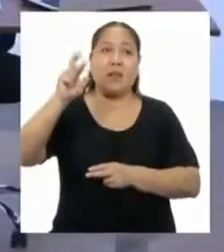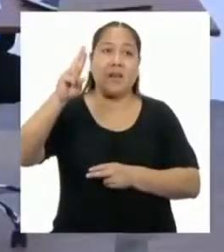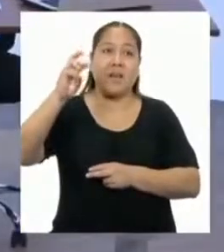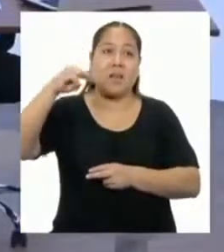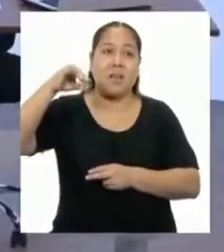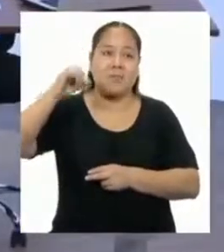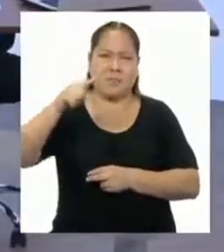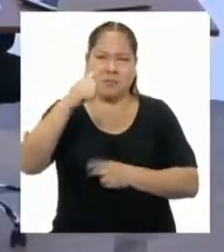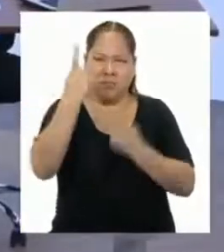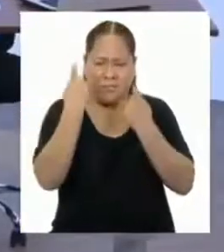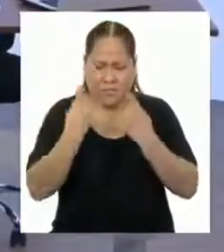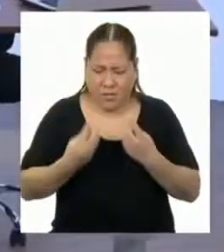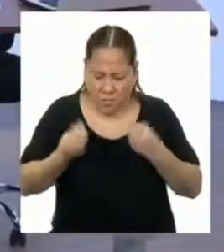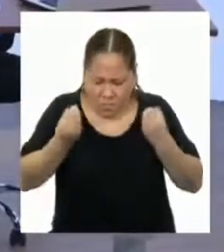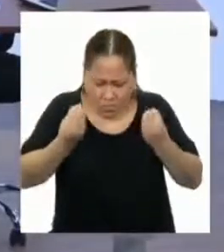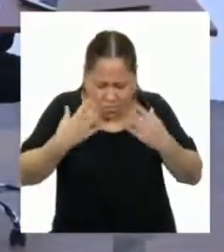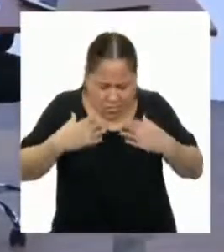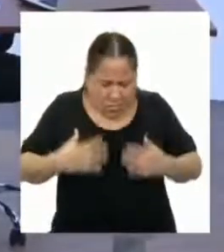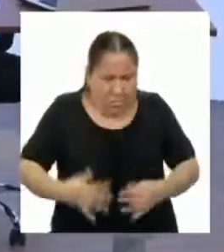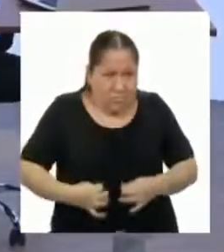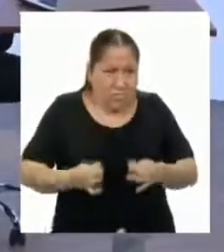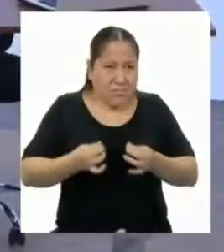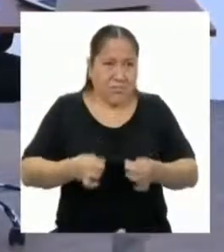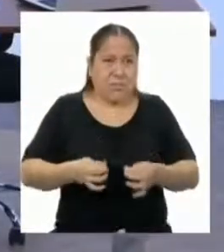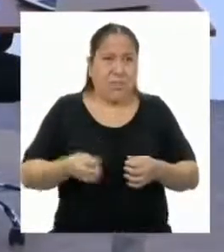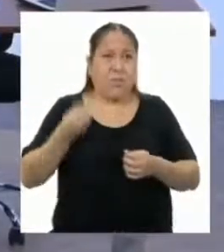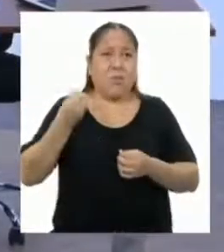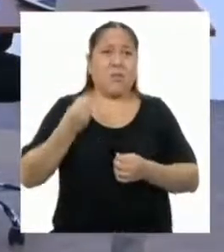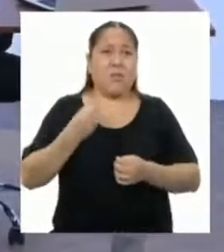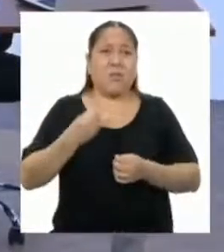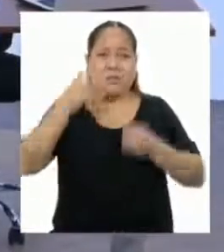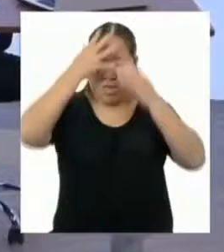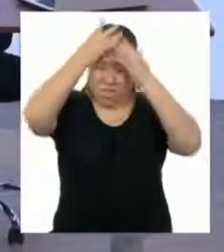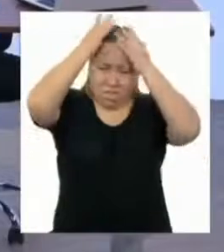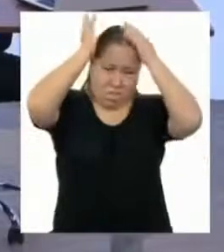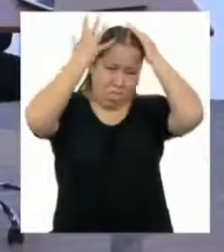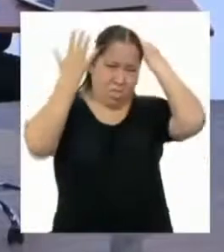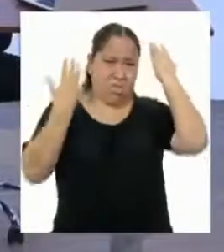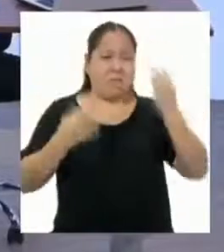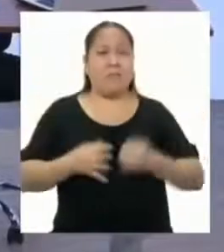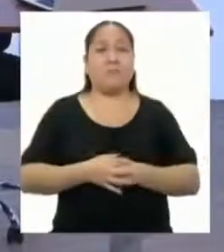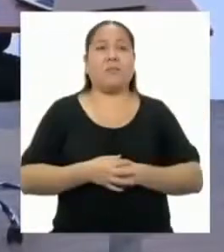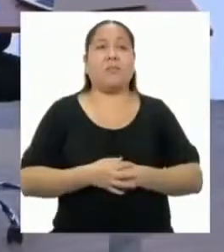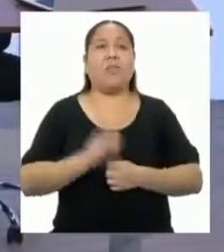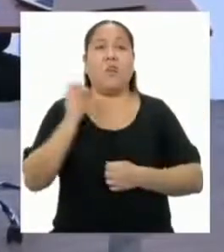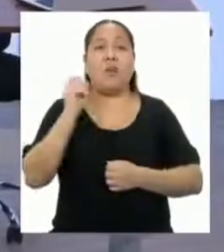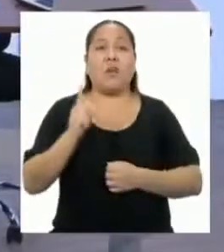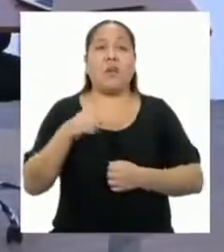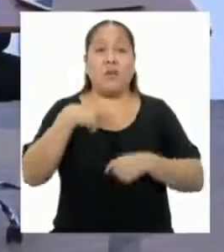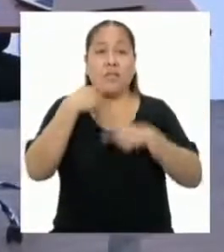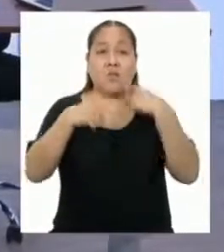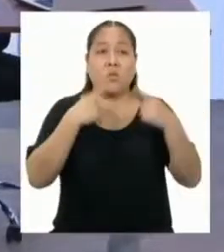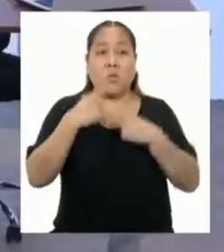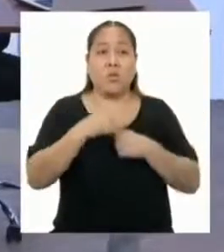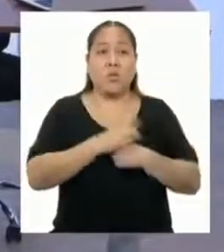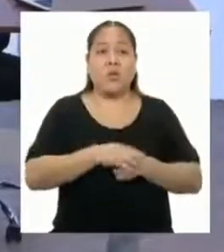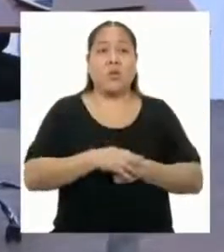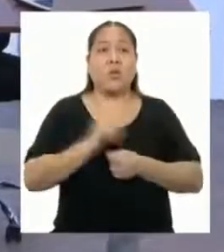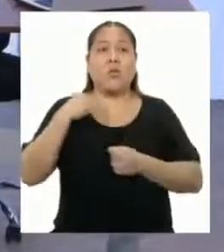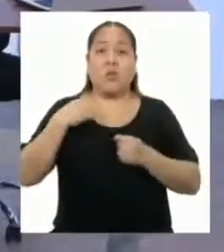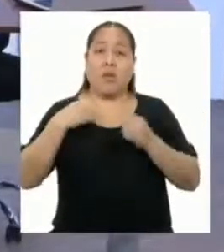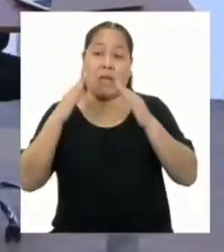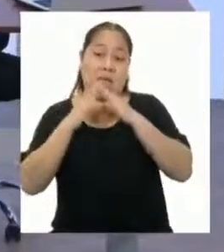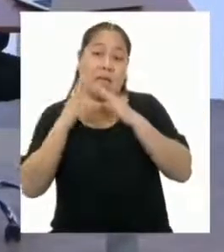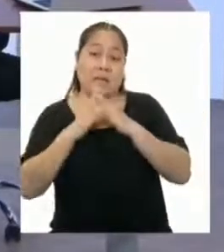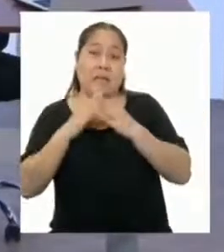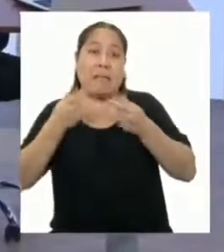ustedes se preguntarán por qué estoy toda vestida así y por qué ando tan despeinada. Bueno, les cuento que estuve en casa tratando de